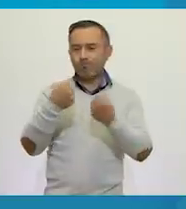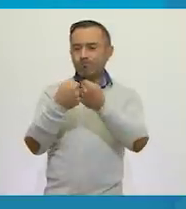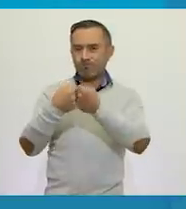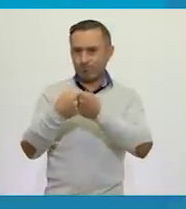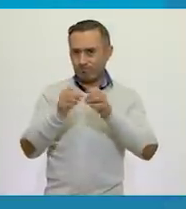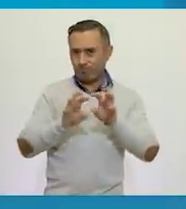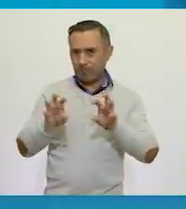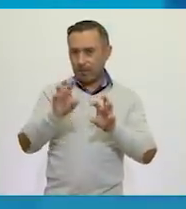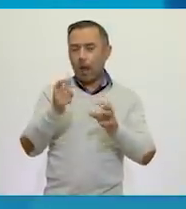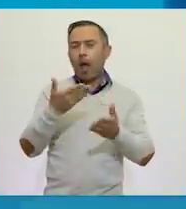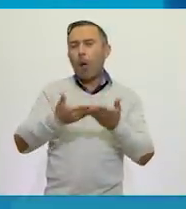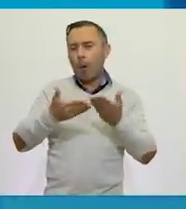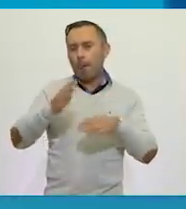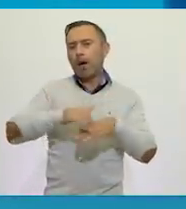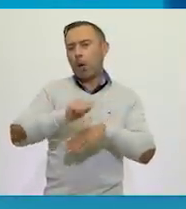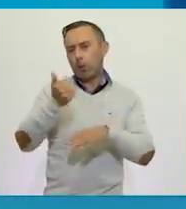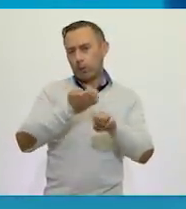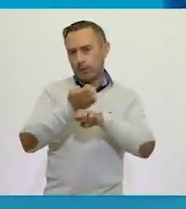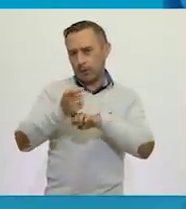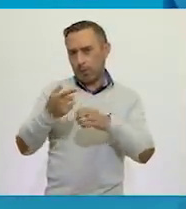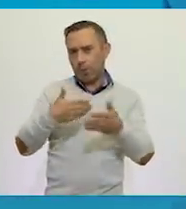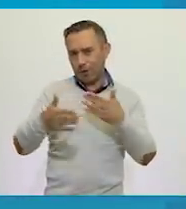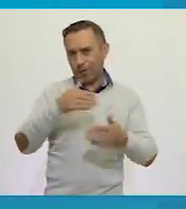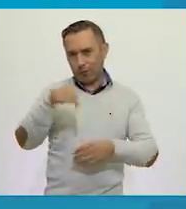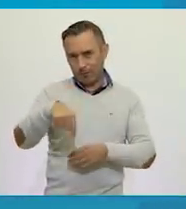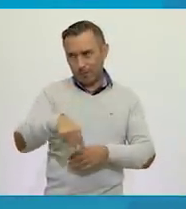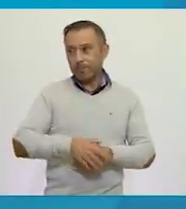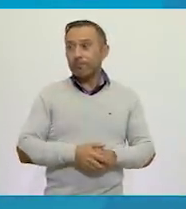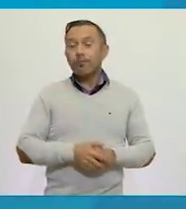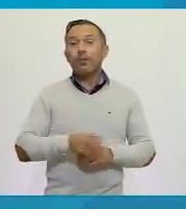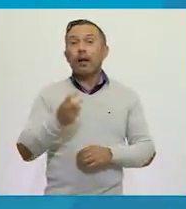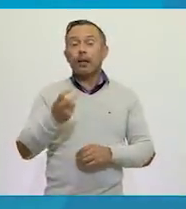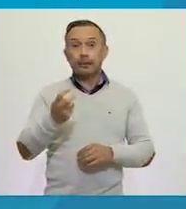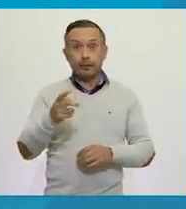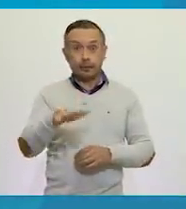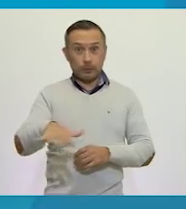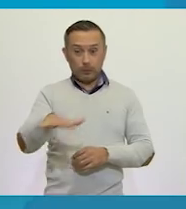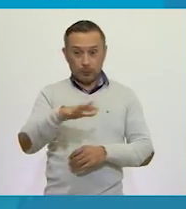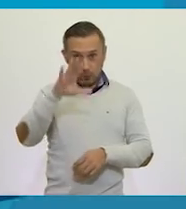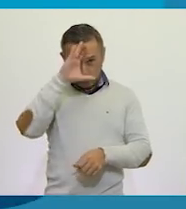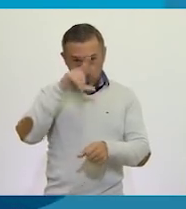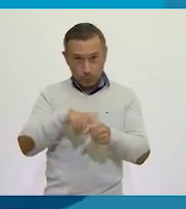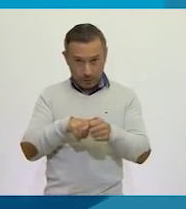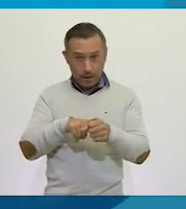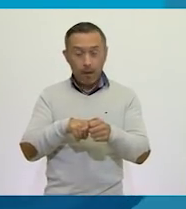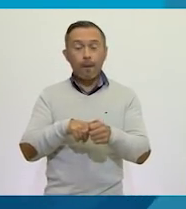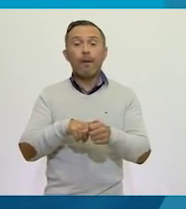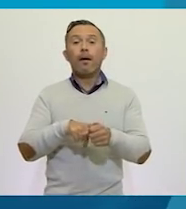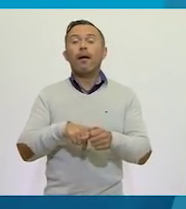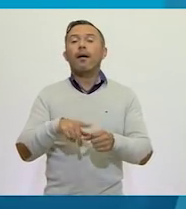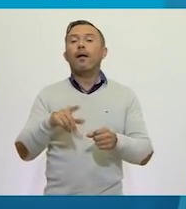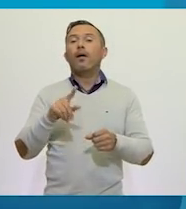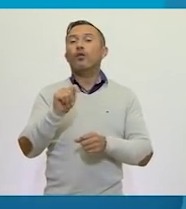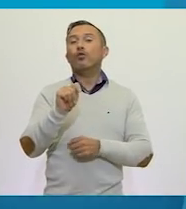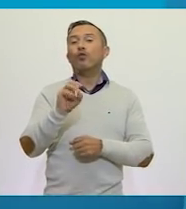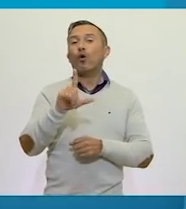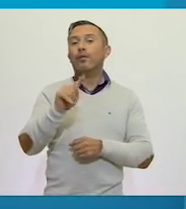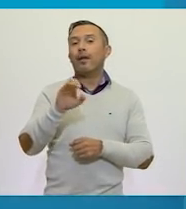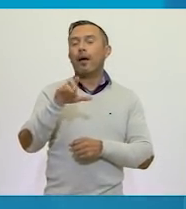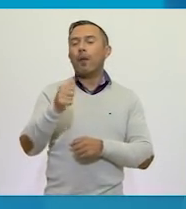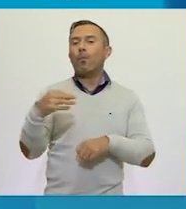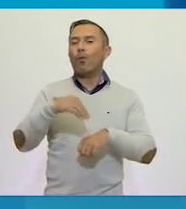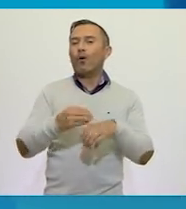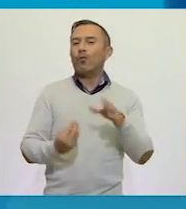de la actual división política del país. Fue en esta área cultural en la que los toltecas fundaron la famosa ciudad